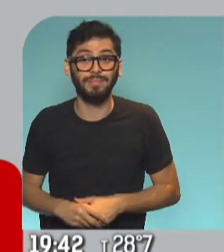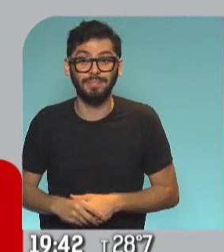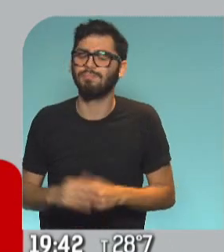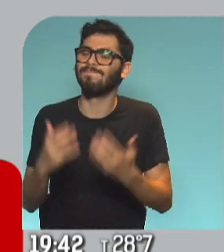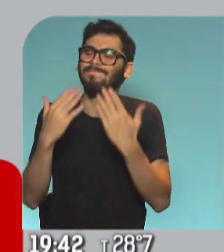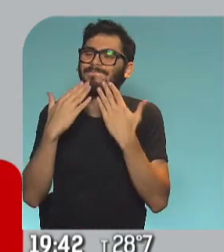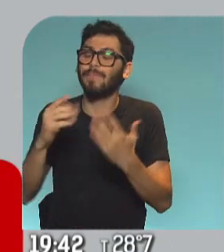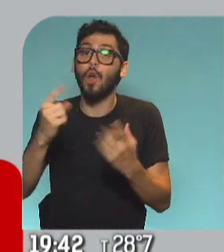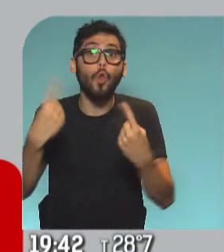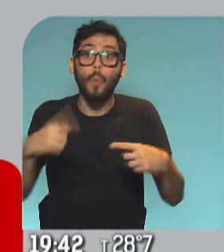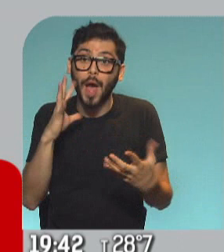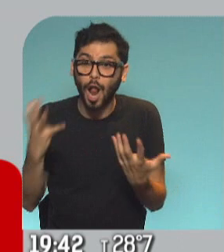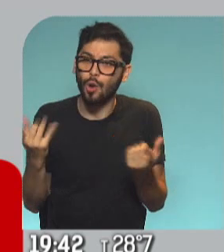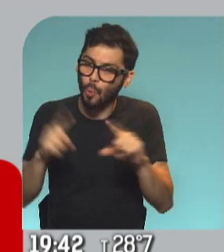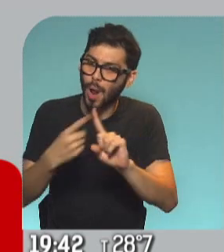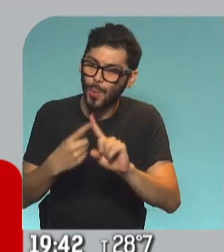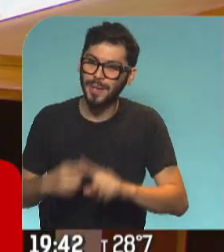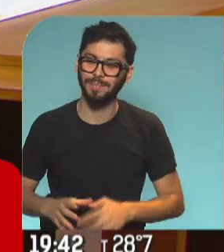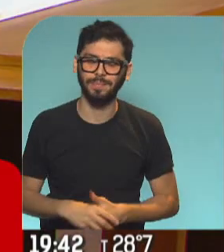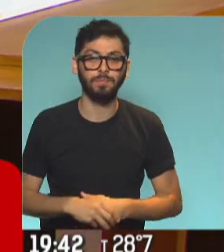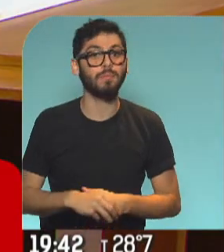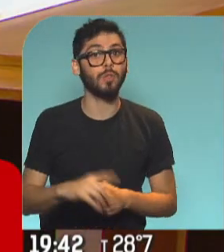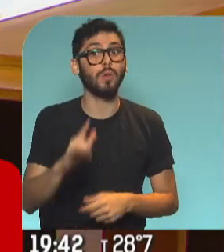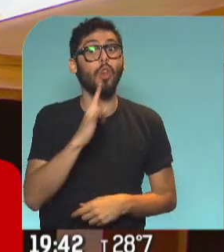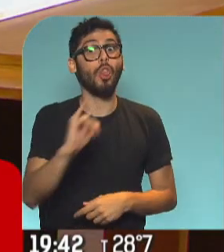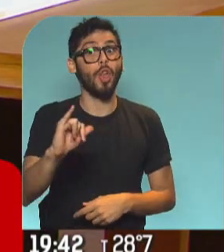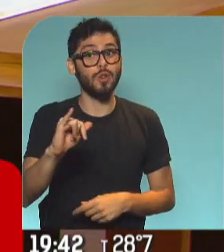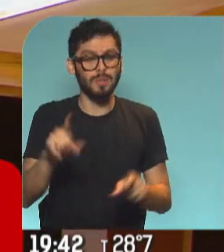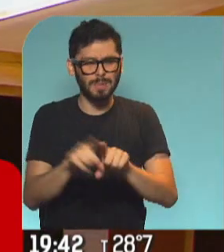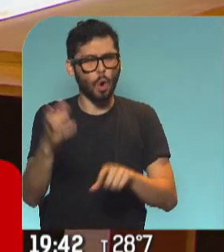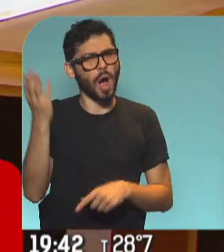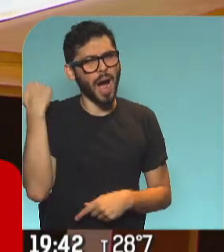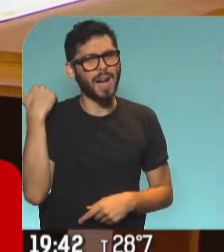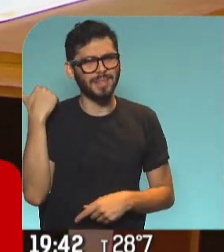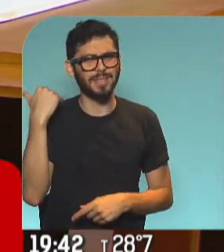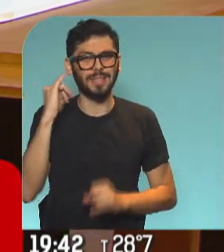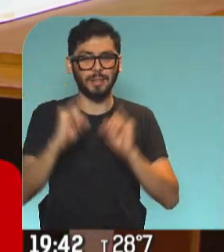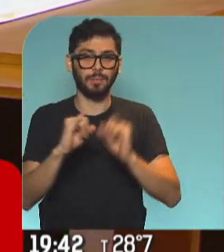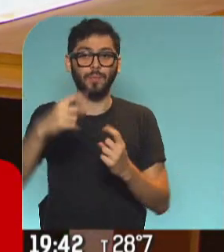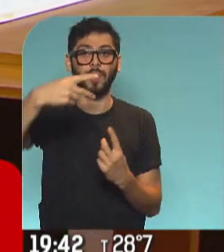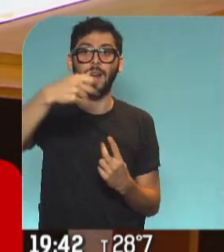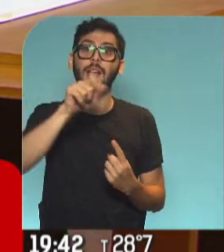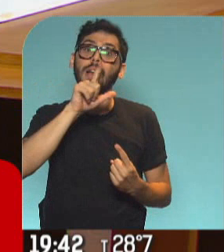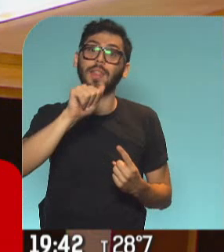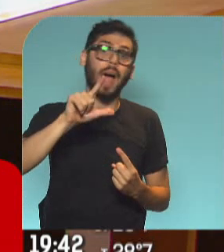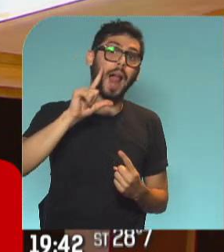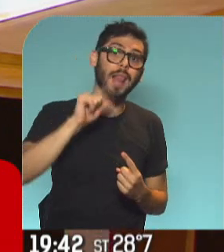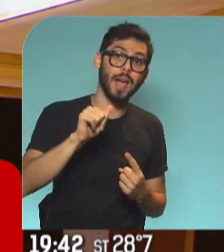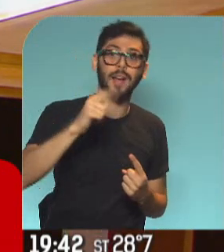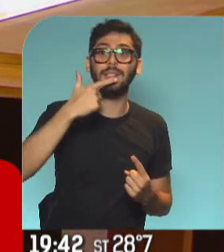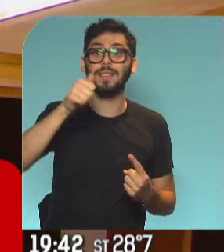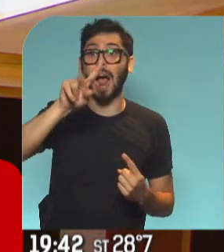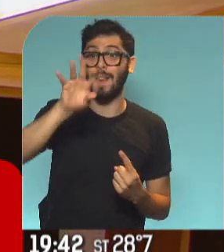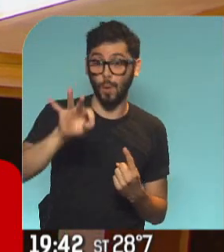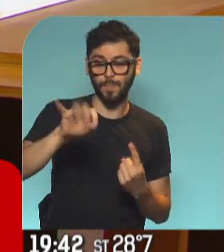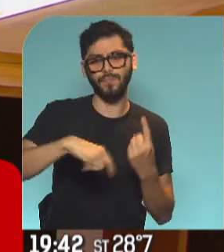novedades. Gracias. Y una denuncia de la que hablábamos ayer, Néstor, justamente, ¿no? La de Natalia Salvo, pero también había una denuncia